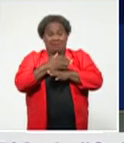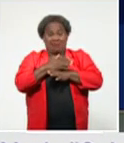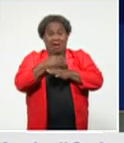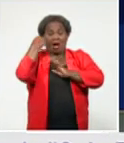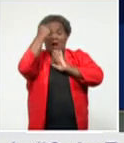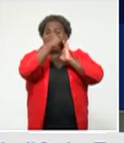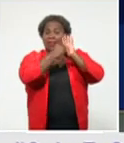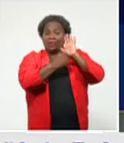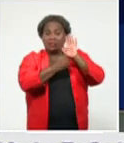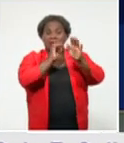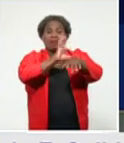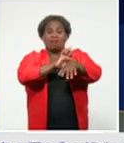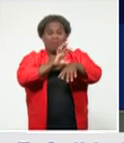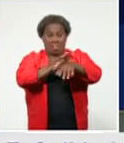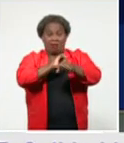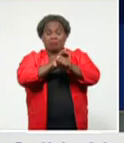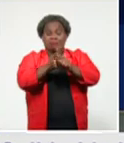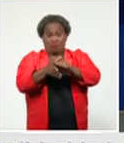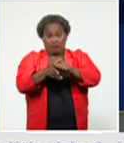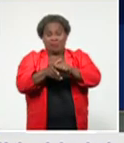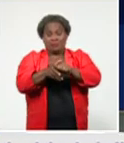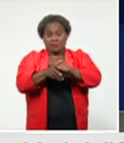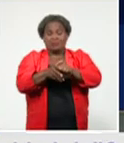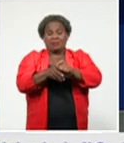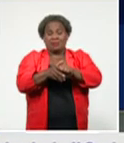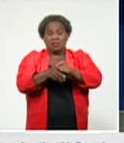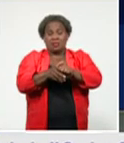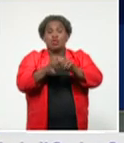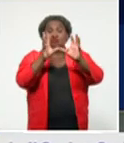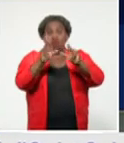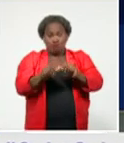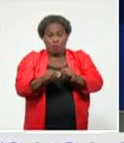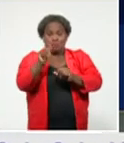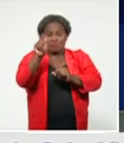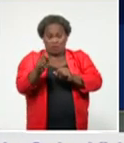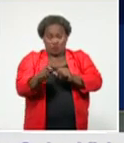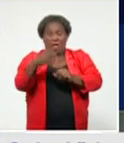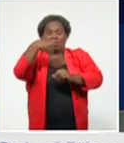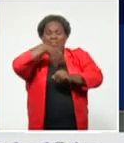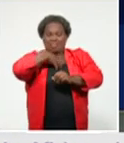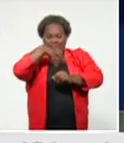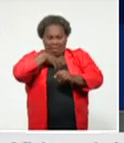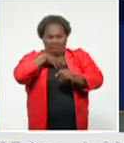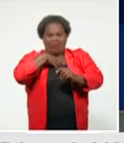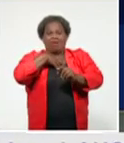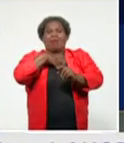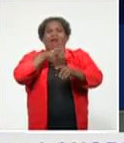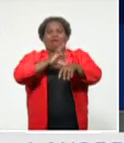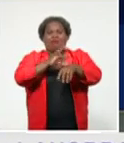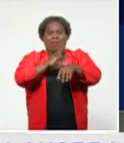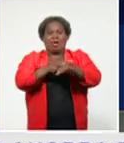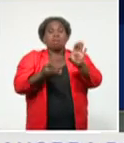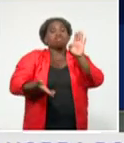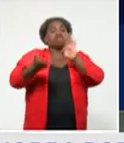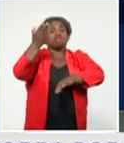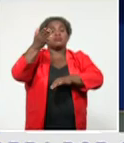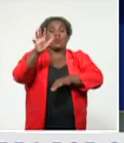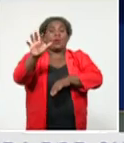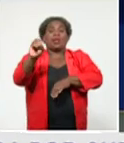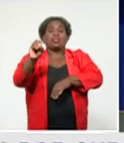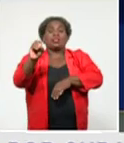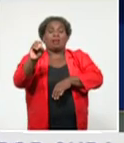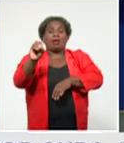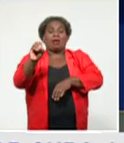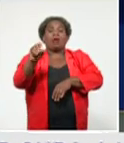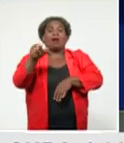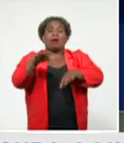de esta enfermedad, que un número importante, generalmente por encima del 50. Hemos tenido ocasiones a que